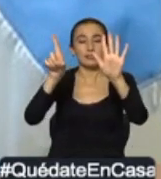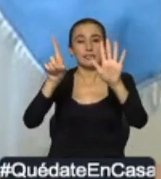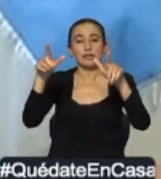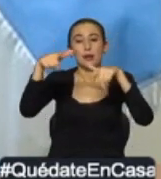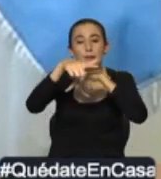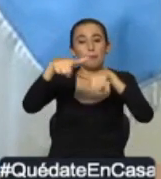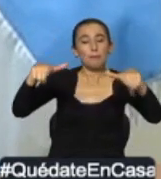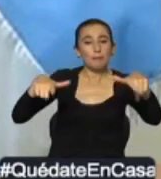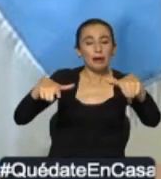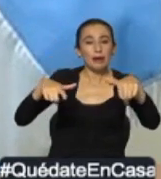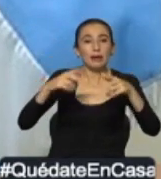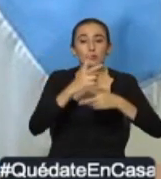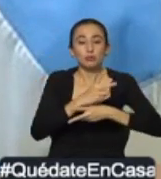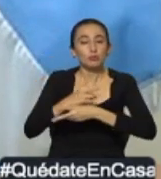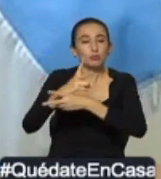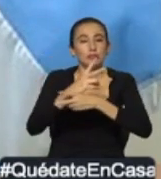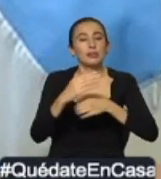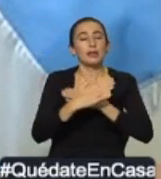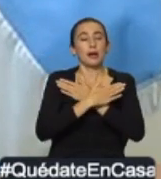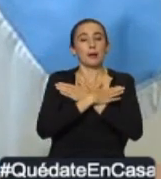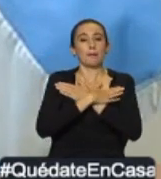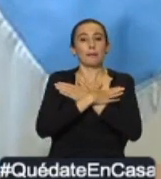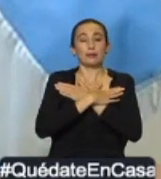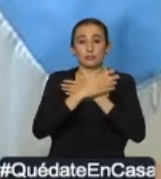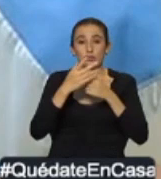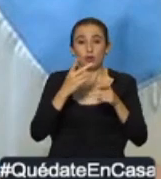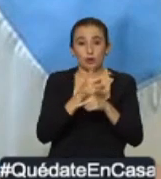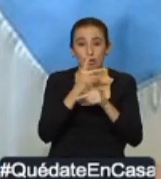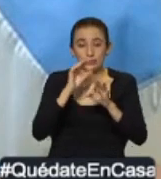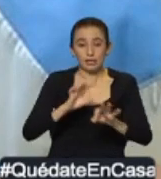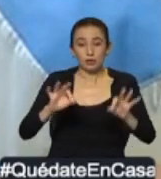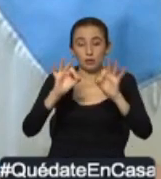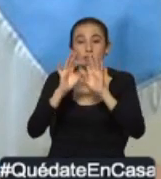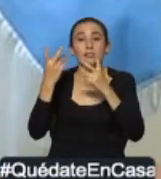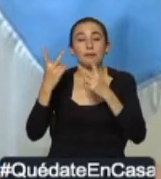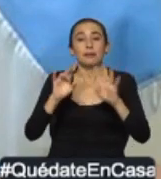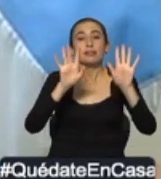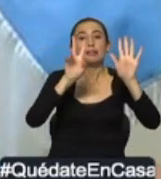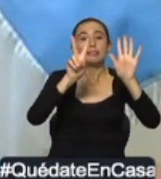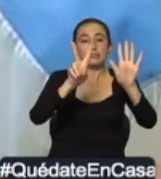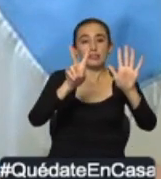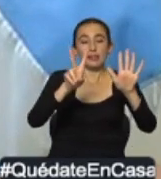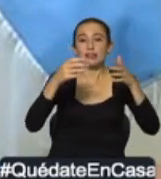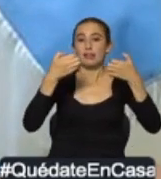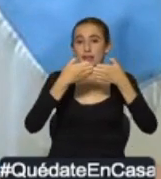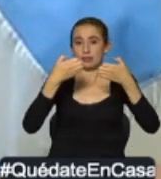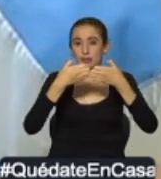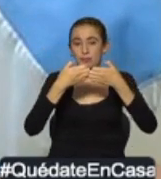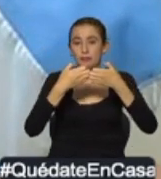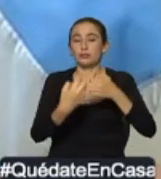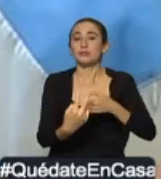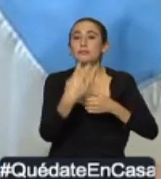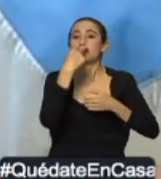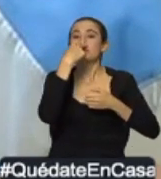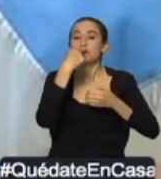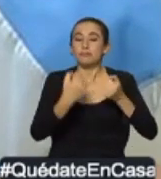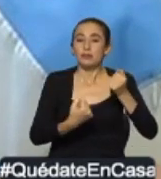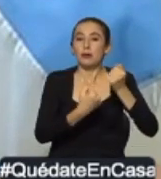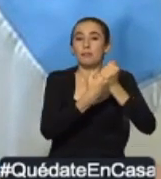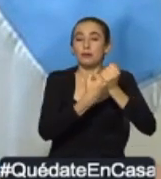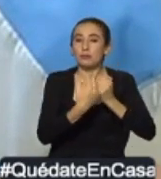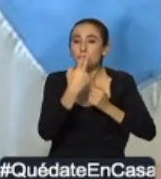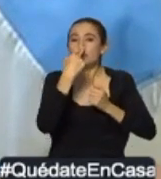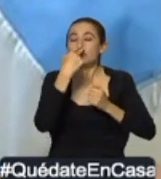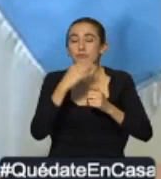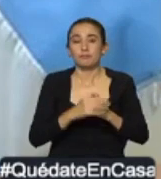intensivos también cuenta con 7 respiradores mecánicos en guayaquil en el hospital monte sinaí